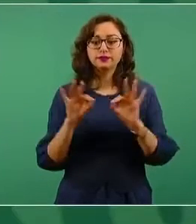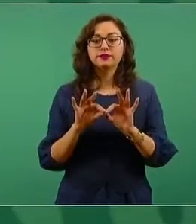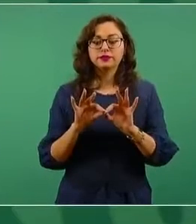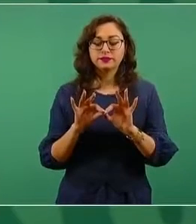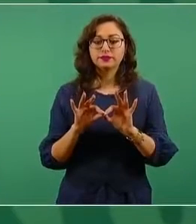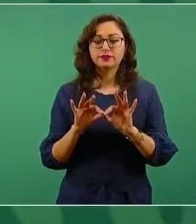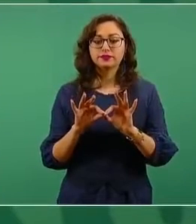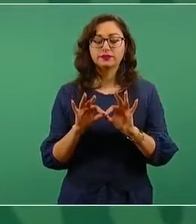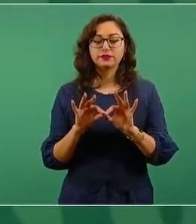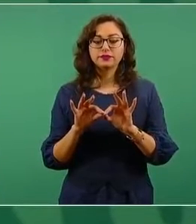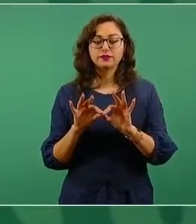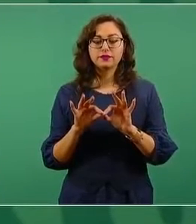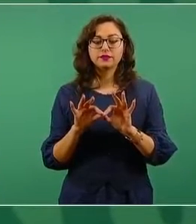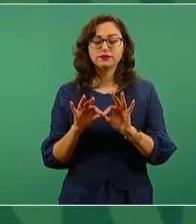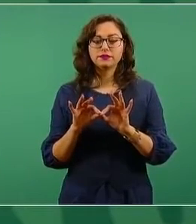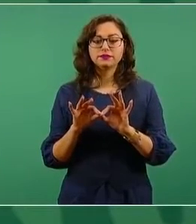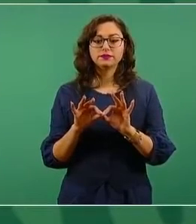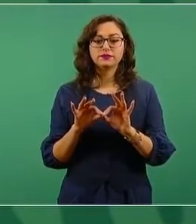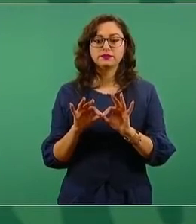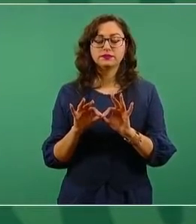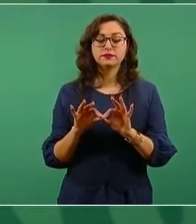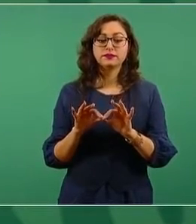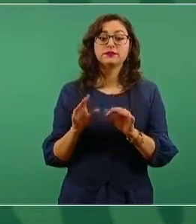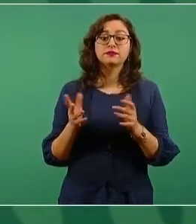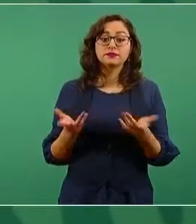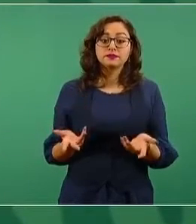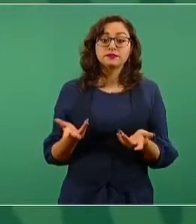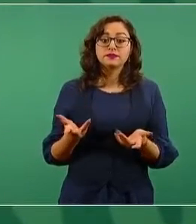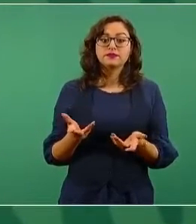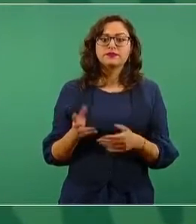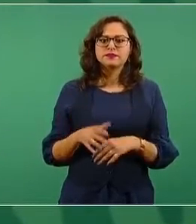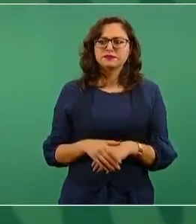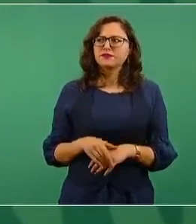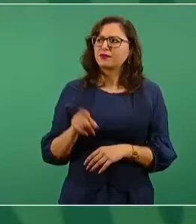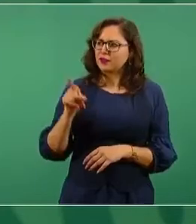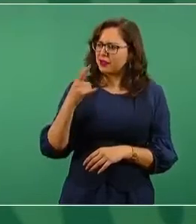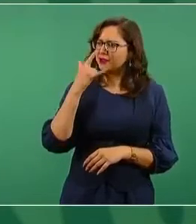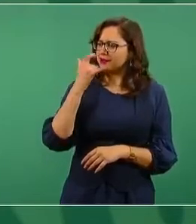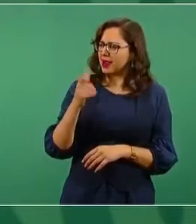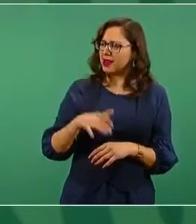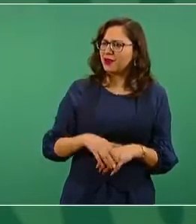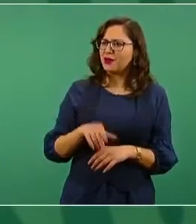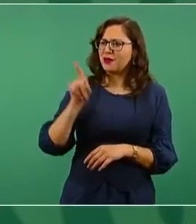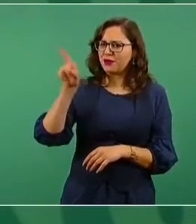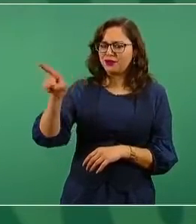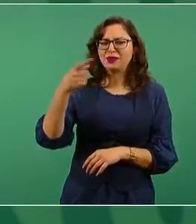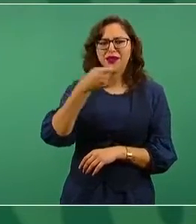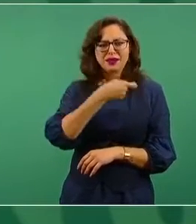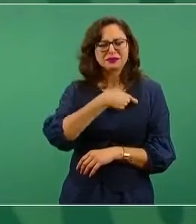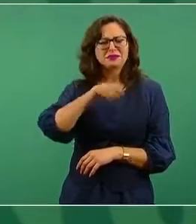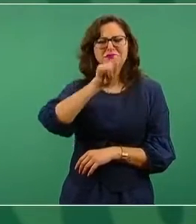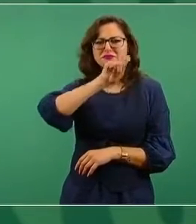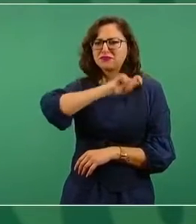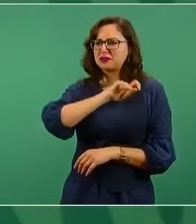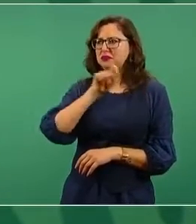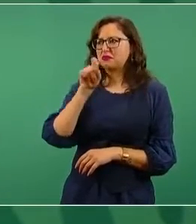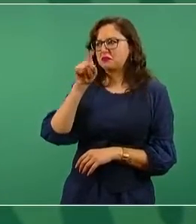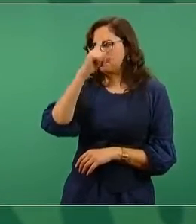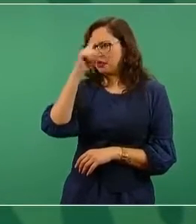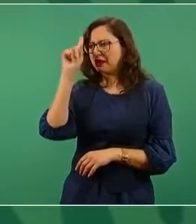porque en España, en particular en Madrid, a lo mejor en otras partes no es